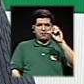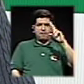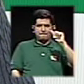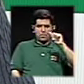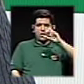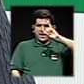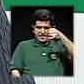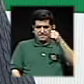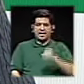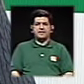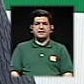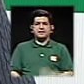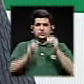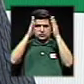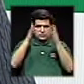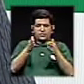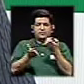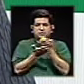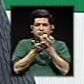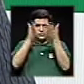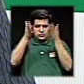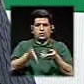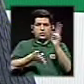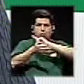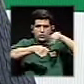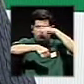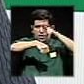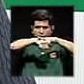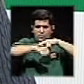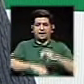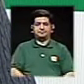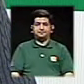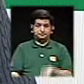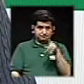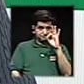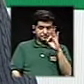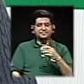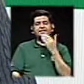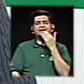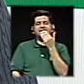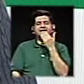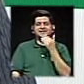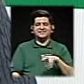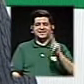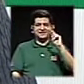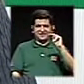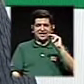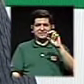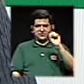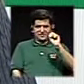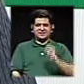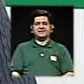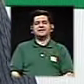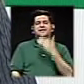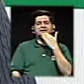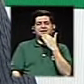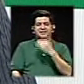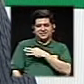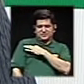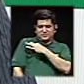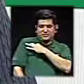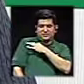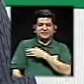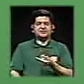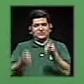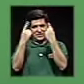jimz qui es catedrático economista de la Universidad Nacional cómo está H Gracias n Muy bien gracias por la invitación encantado de estar